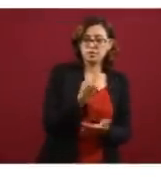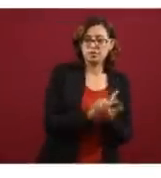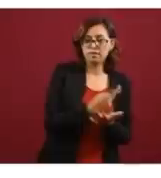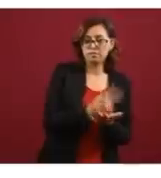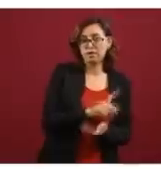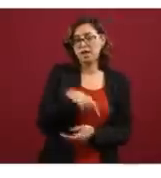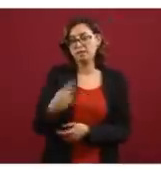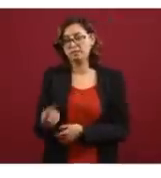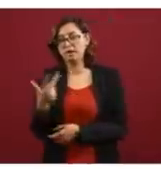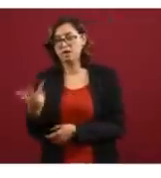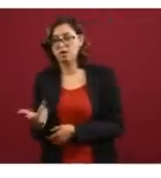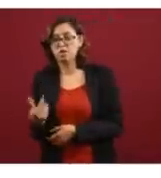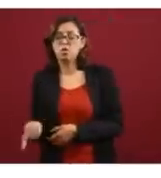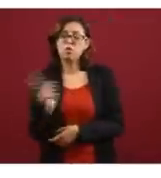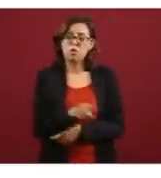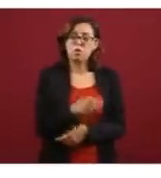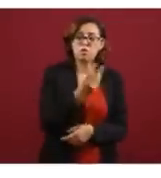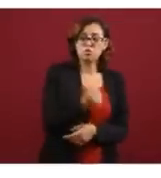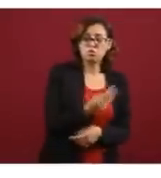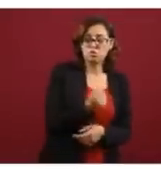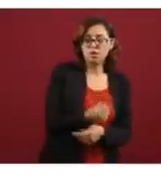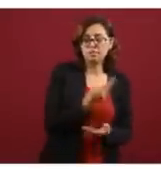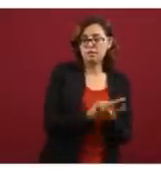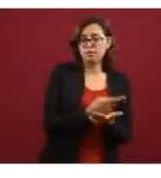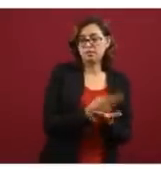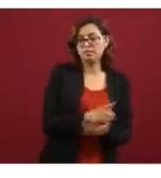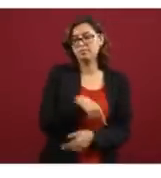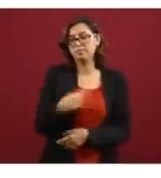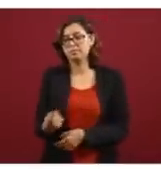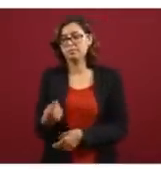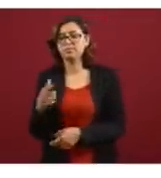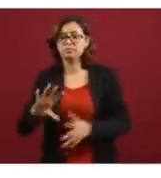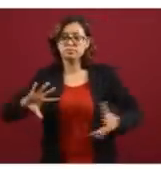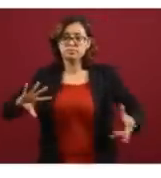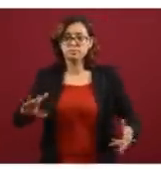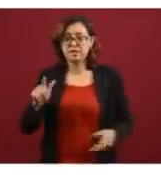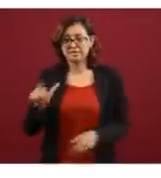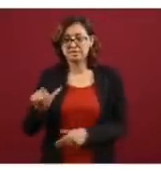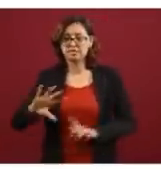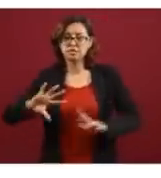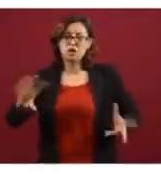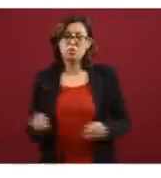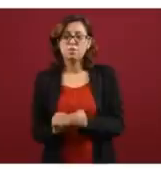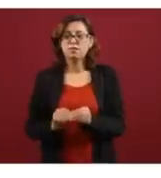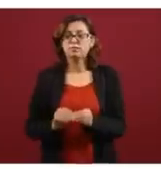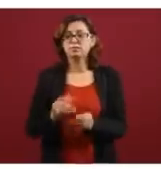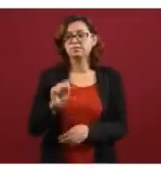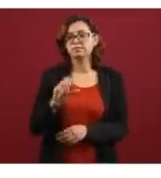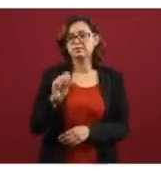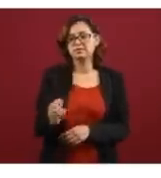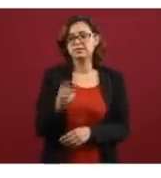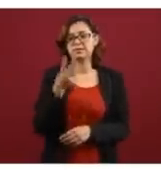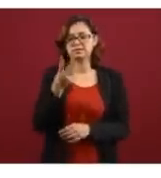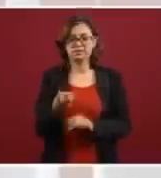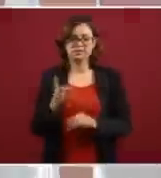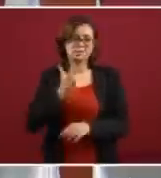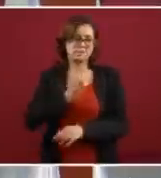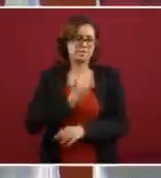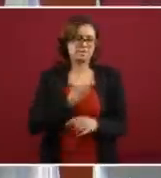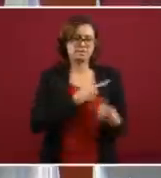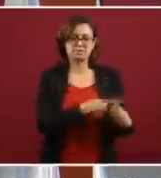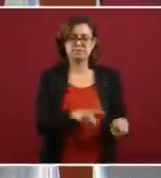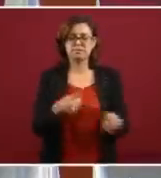de bronce SEDENA 9, SEMAR 17, en total 63 medallas de plata en todos los